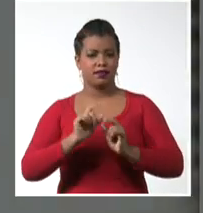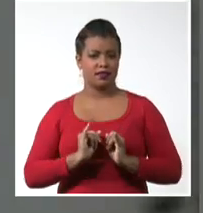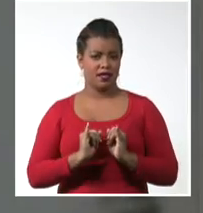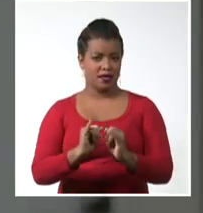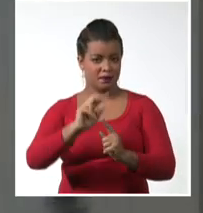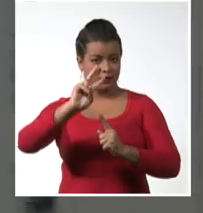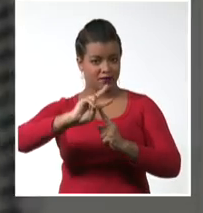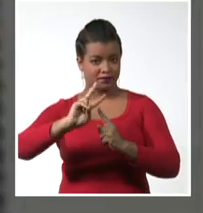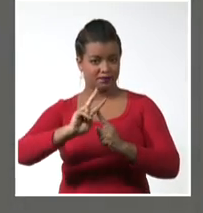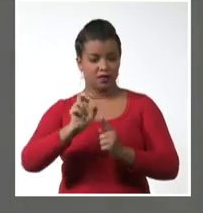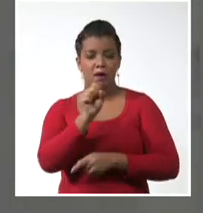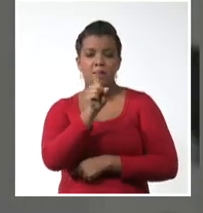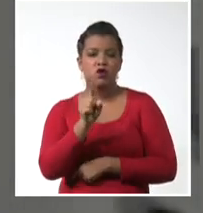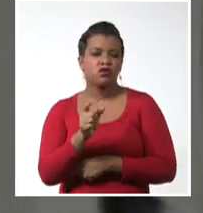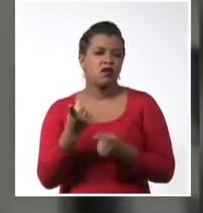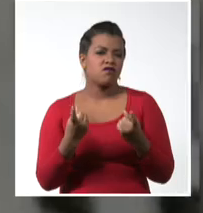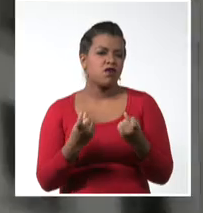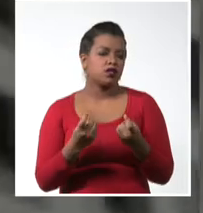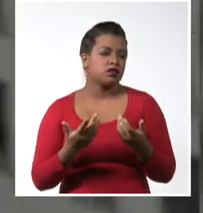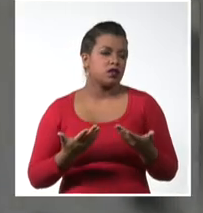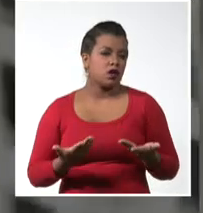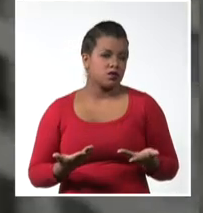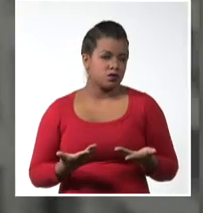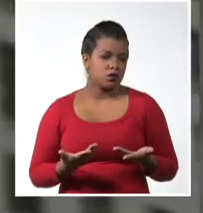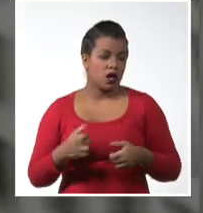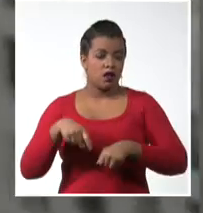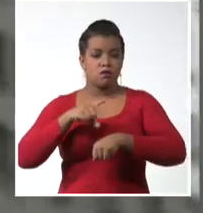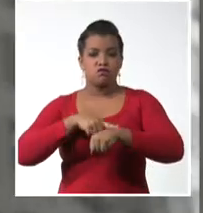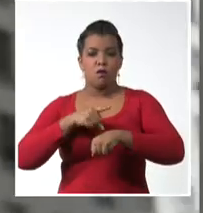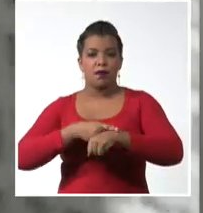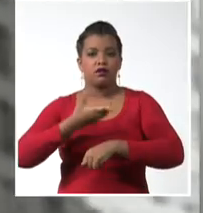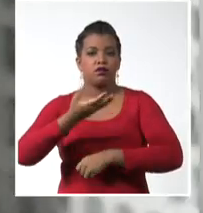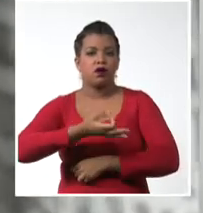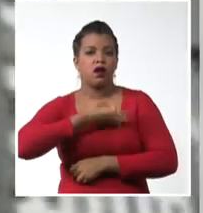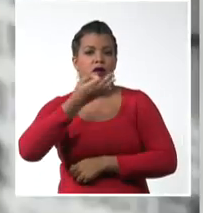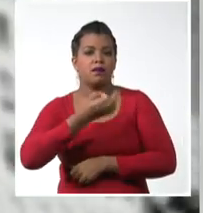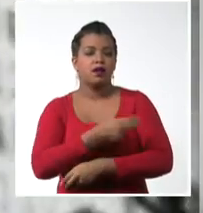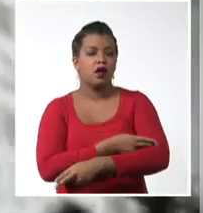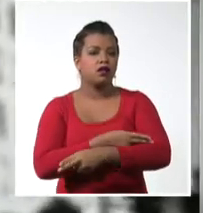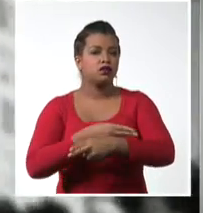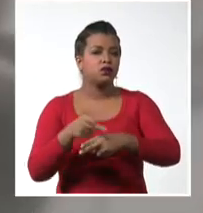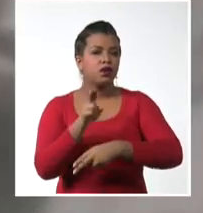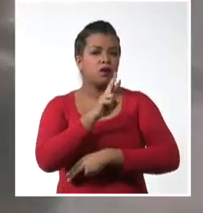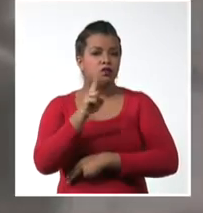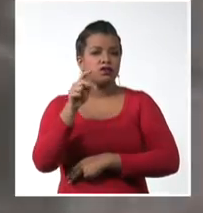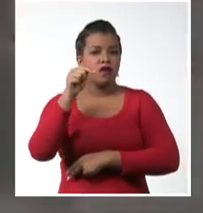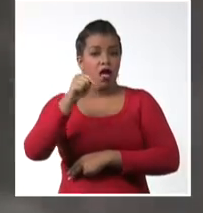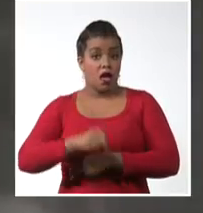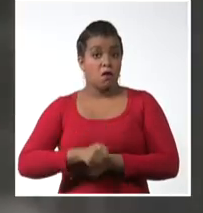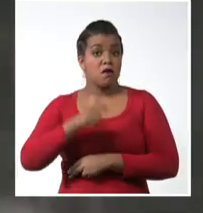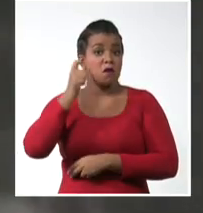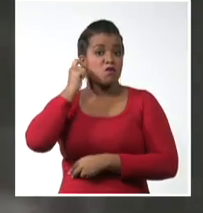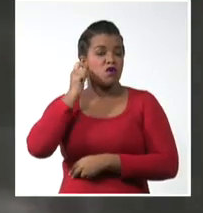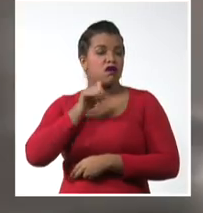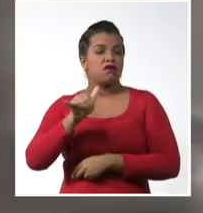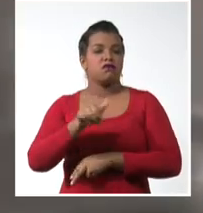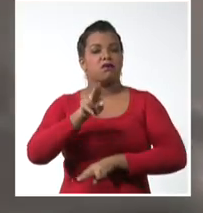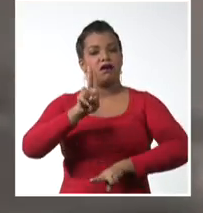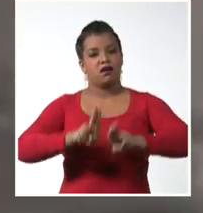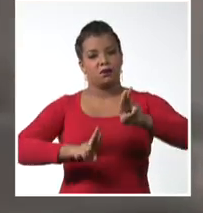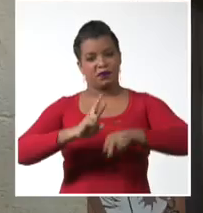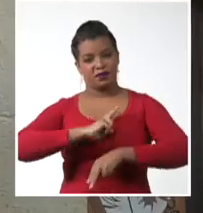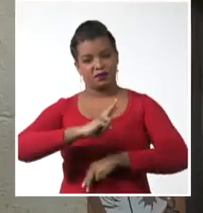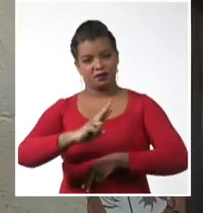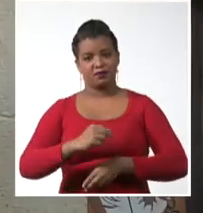de qué no debe faltarle a la televisión a la hora de contar la historia de la revolución, estas mujeres coinciden en su